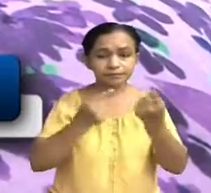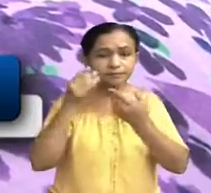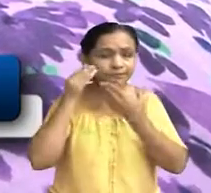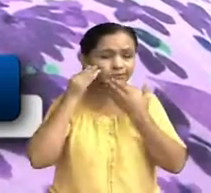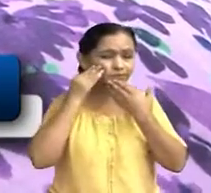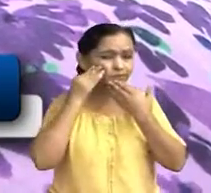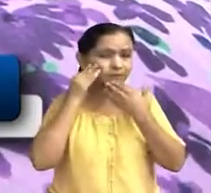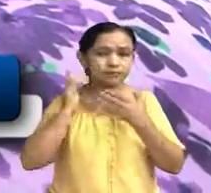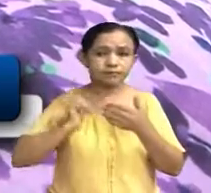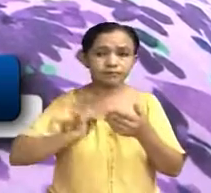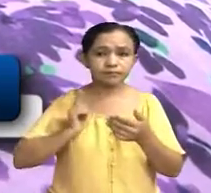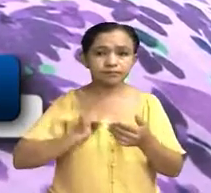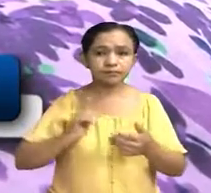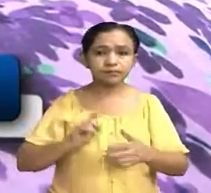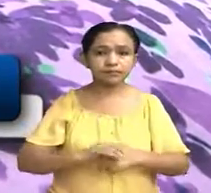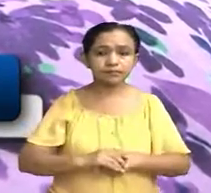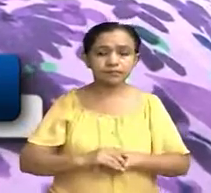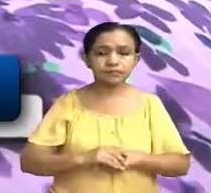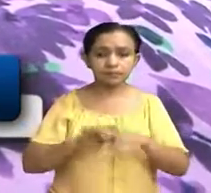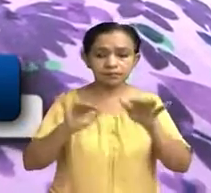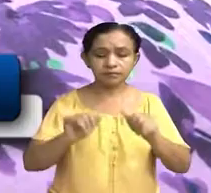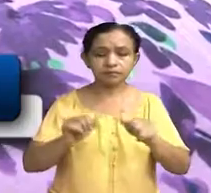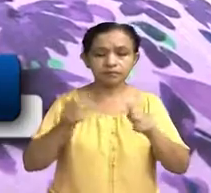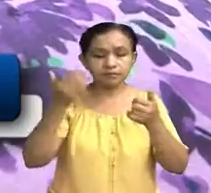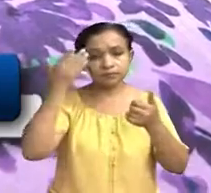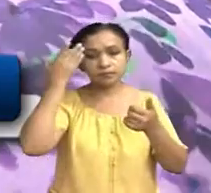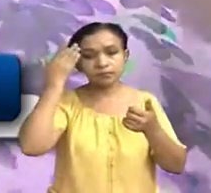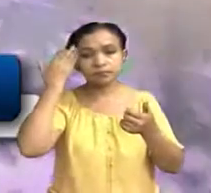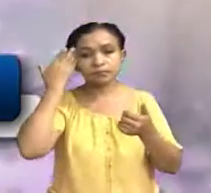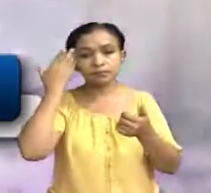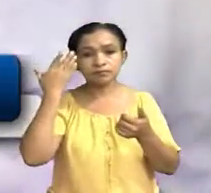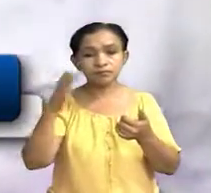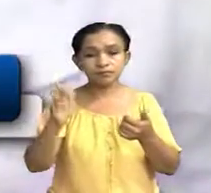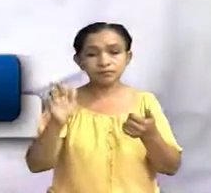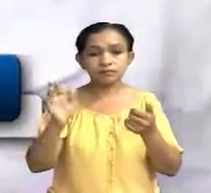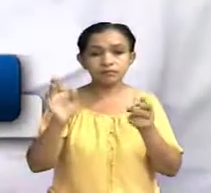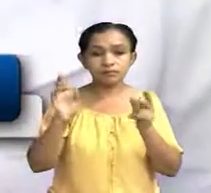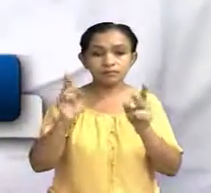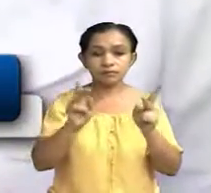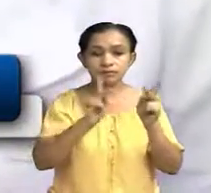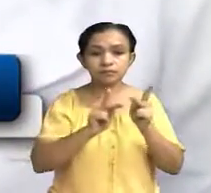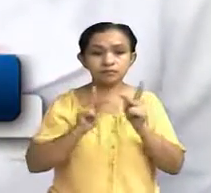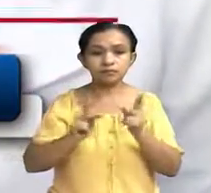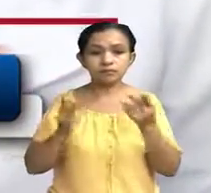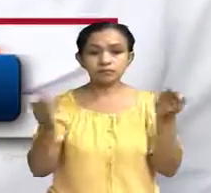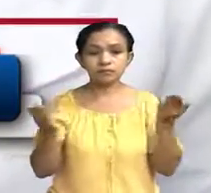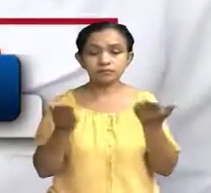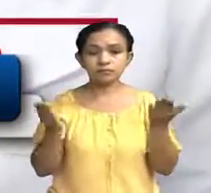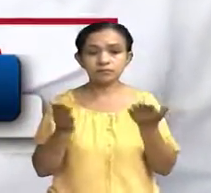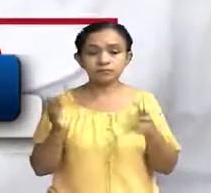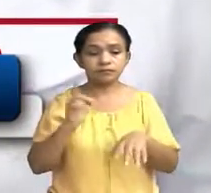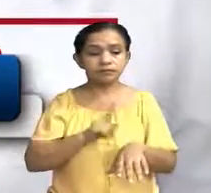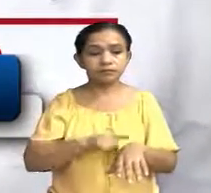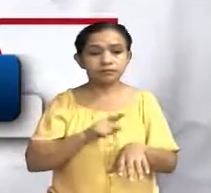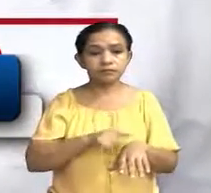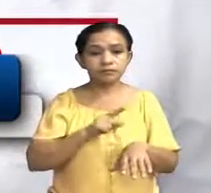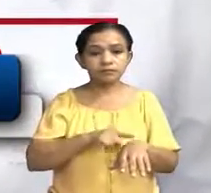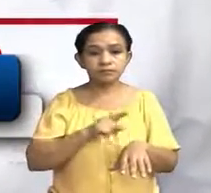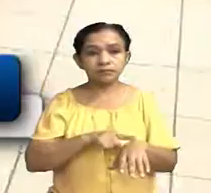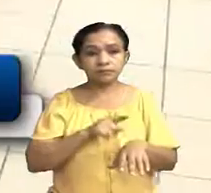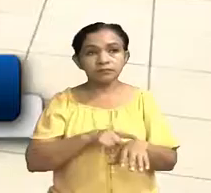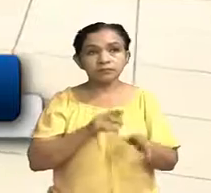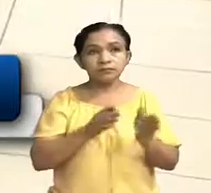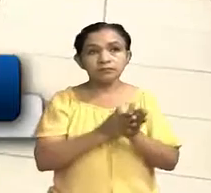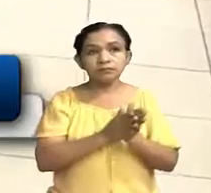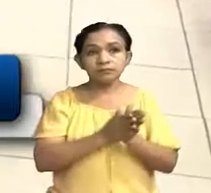parálisis facial. Ya debe usted saber el tipo de tiempo en